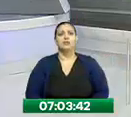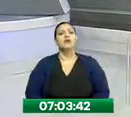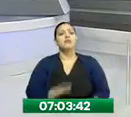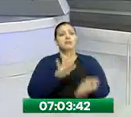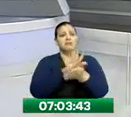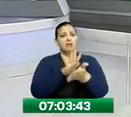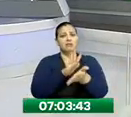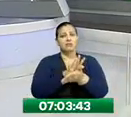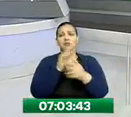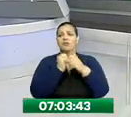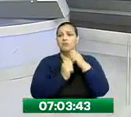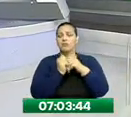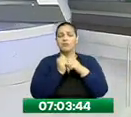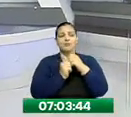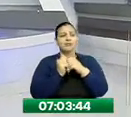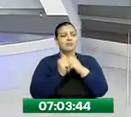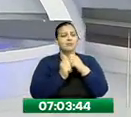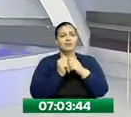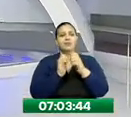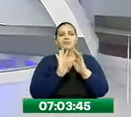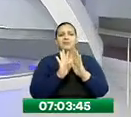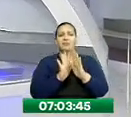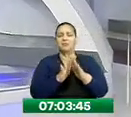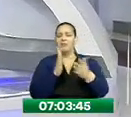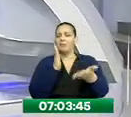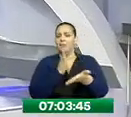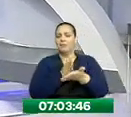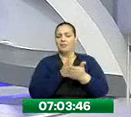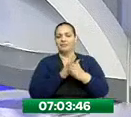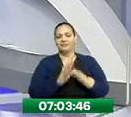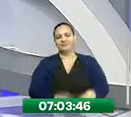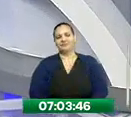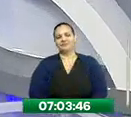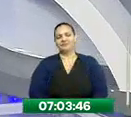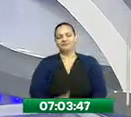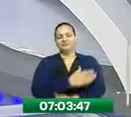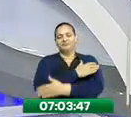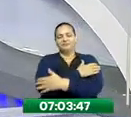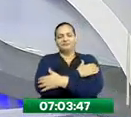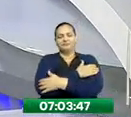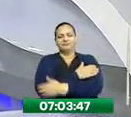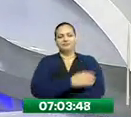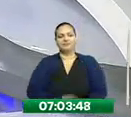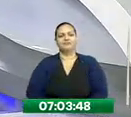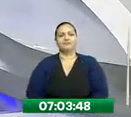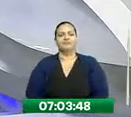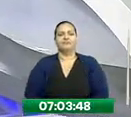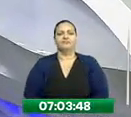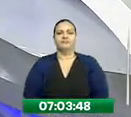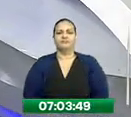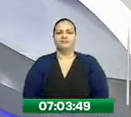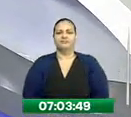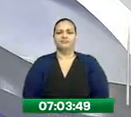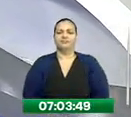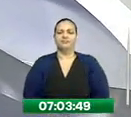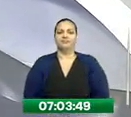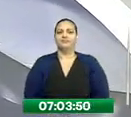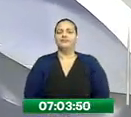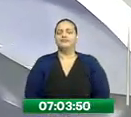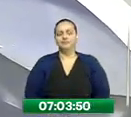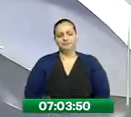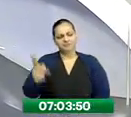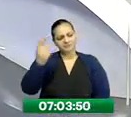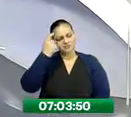resplandeciente. Un abrazo para el poeta Jonathan Martínez, que con ese verso nos lleva a